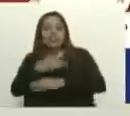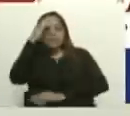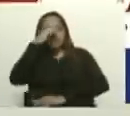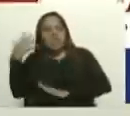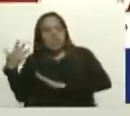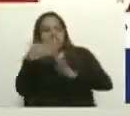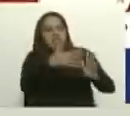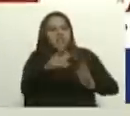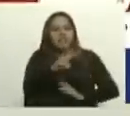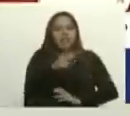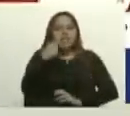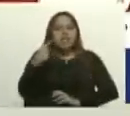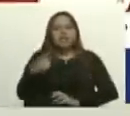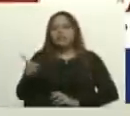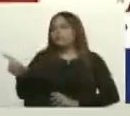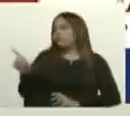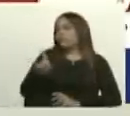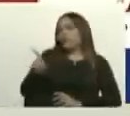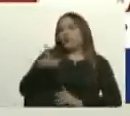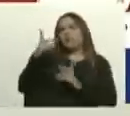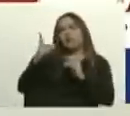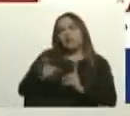y le recomendaron que no era conveniente.